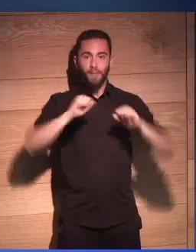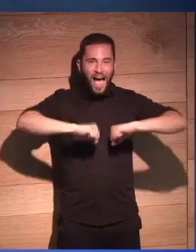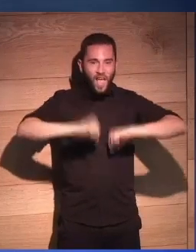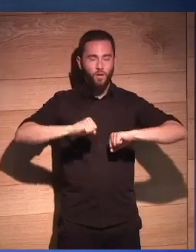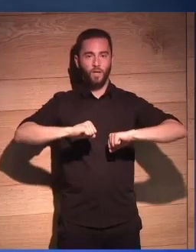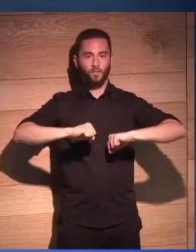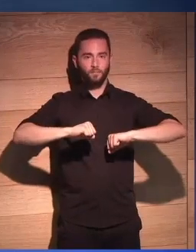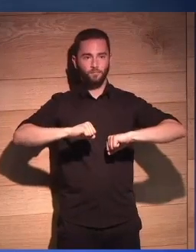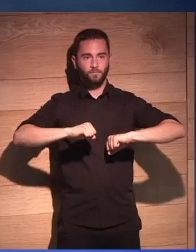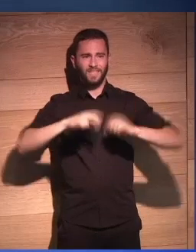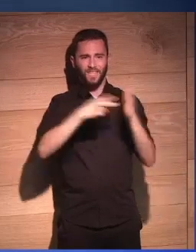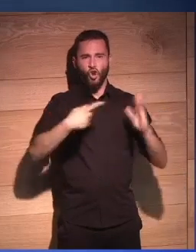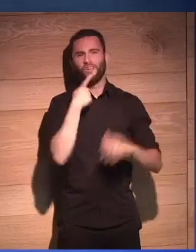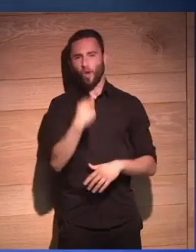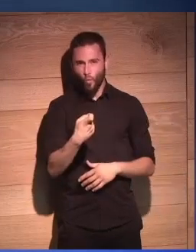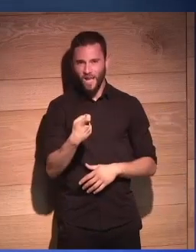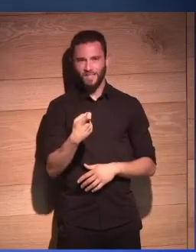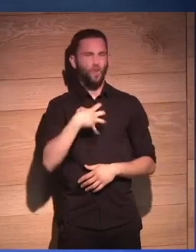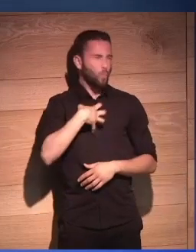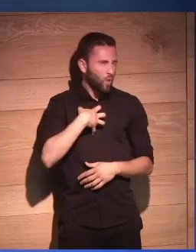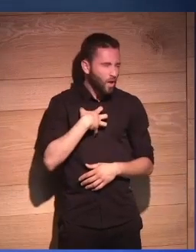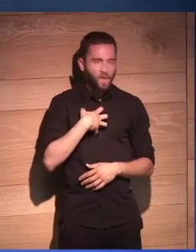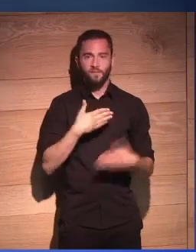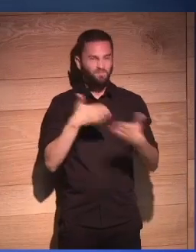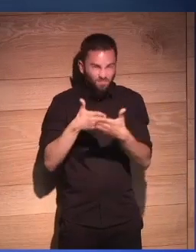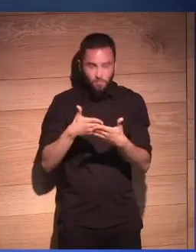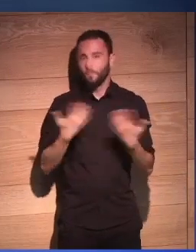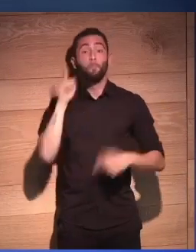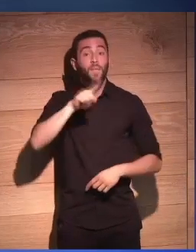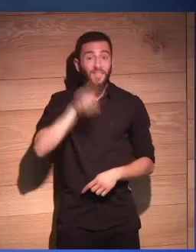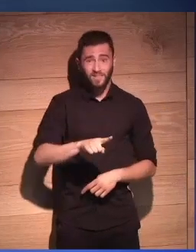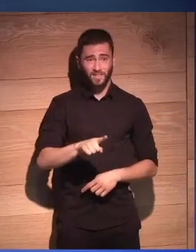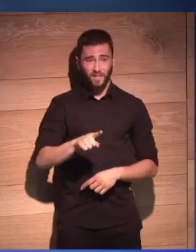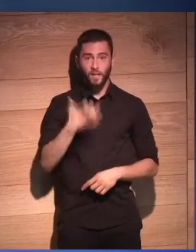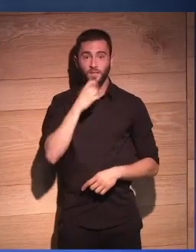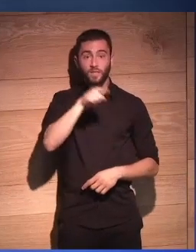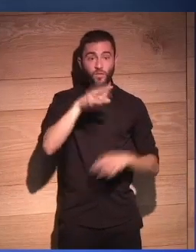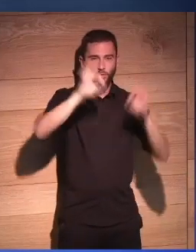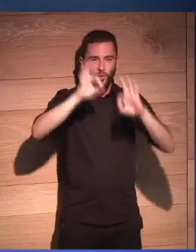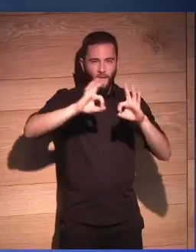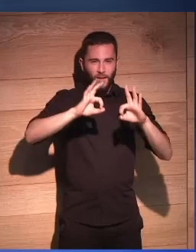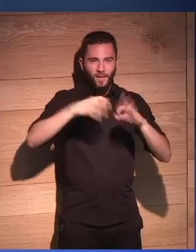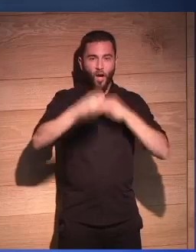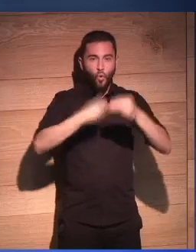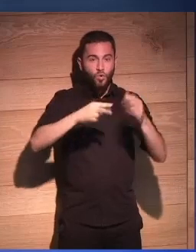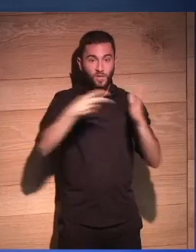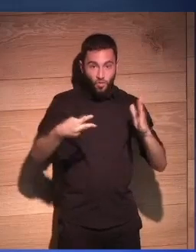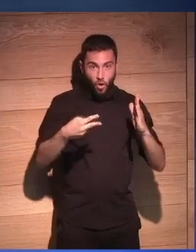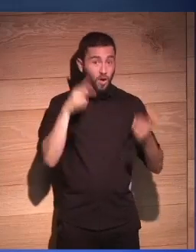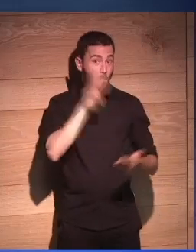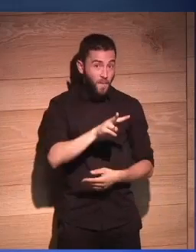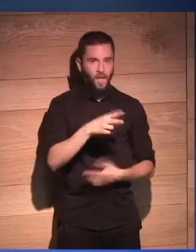mayor, que le cuesta la tecnología, que no puede. Pero es mentira. Si tú miras las estadísticas, el uso, la gente